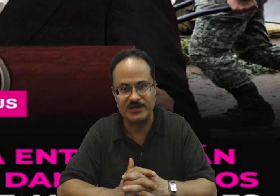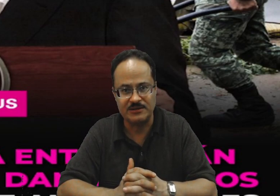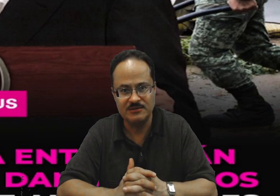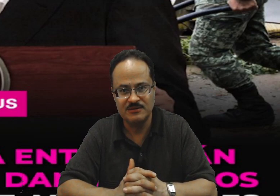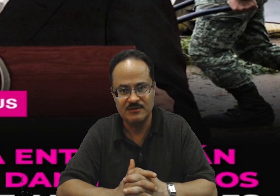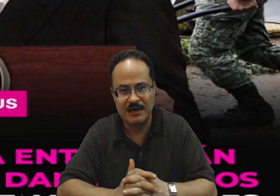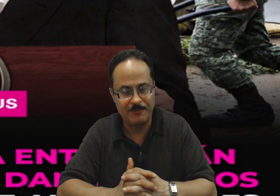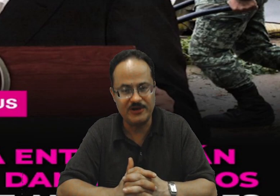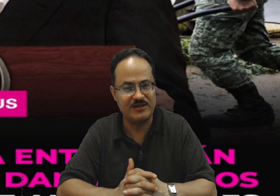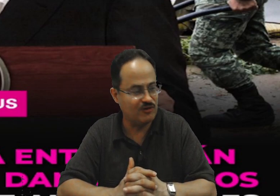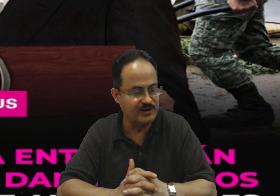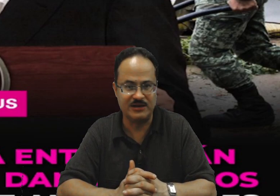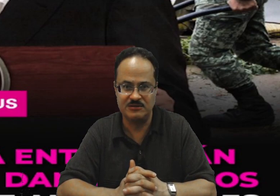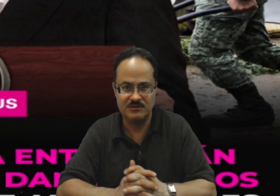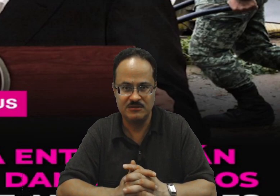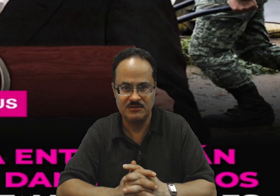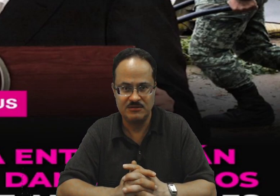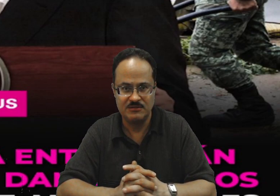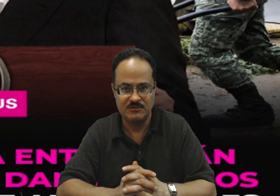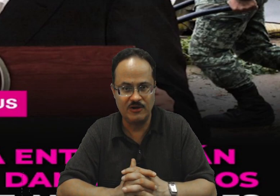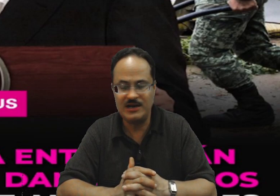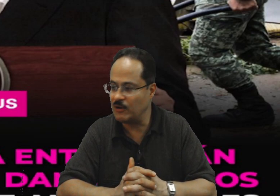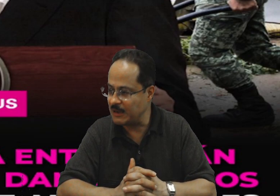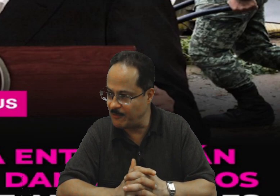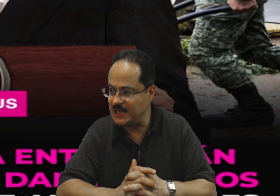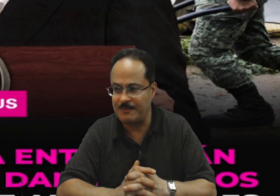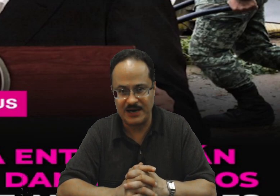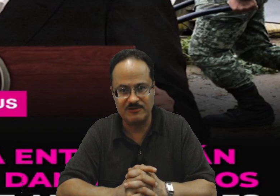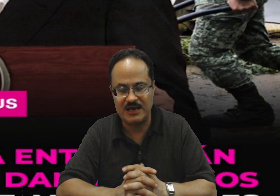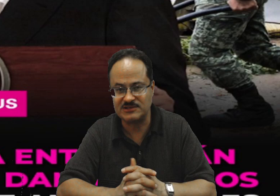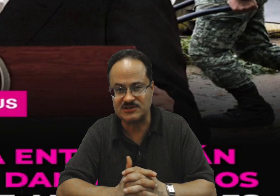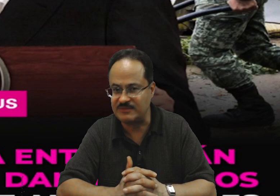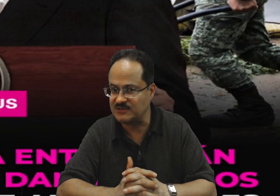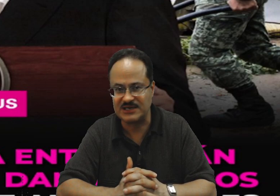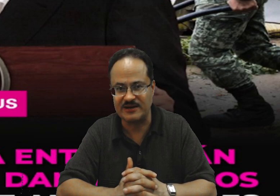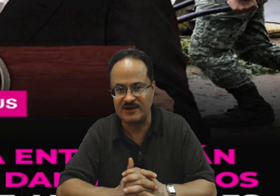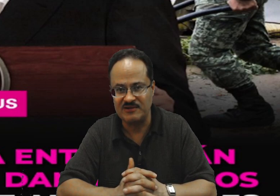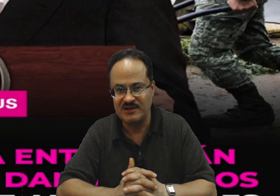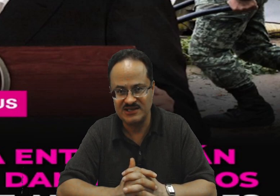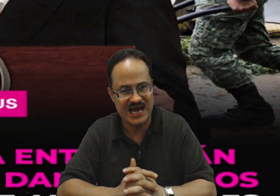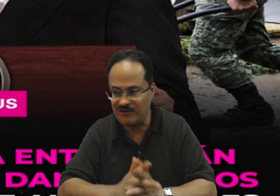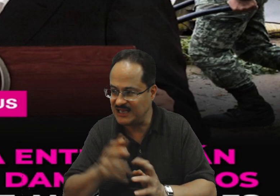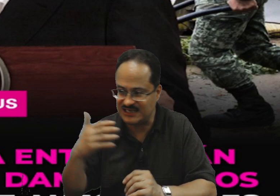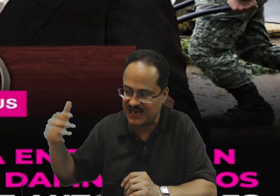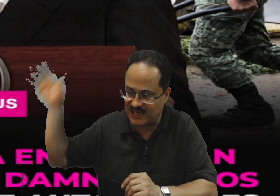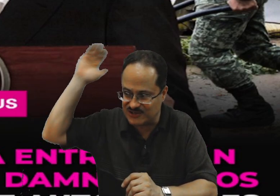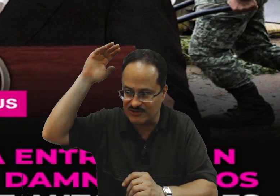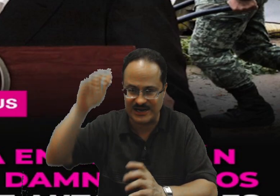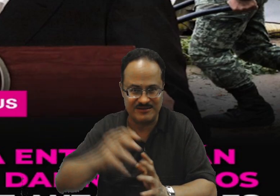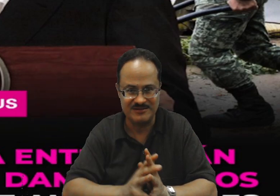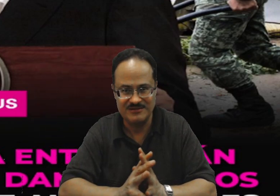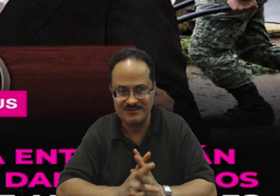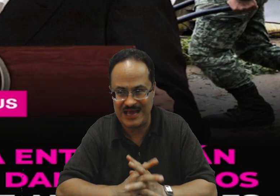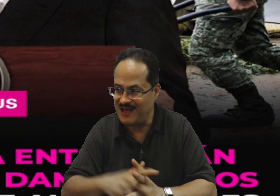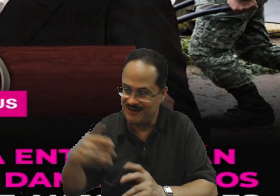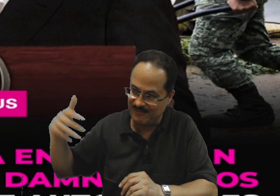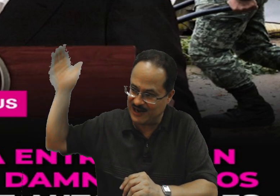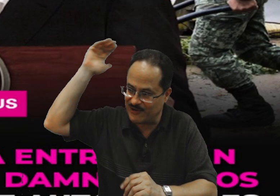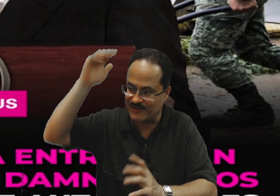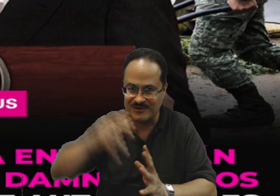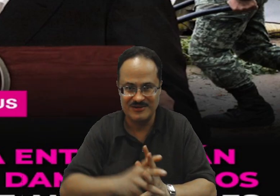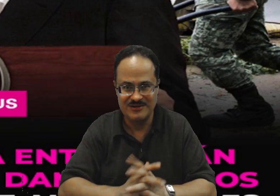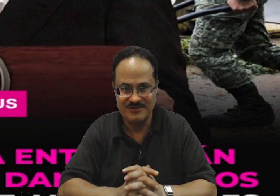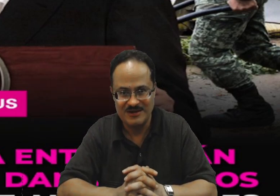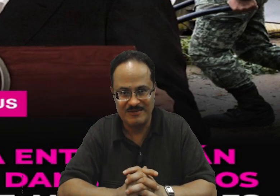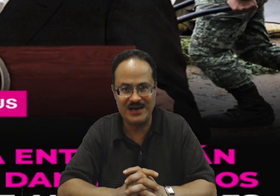apoyen apoyen donen donen lo que puedan para ayudar a nuestros hermanos de Guerrero ya no le hace que aquellos lucren ya vale